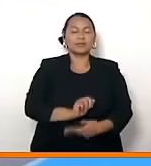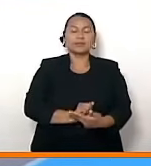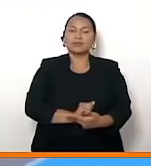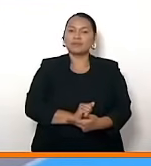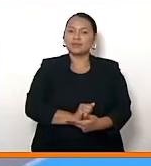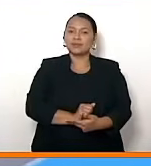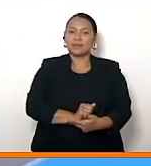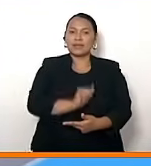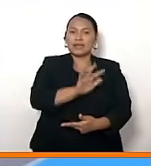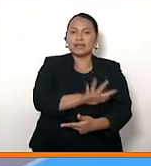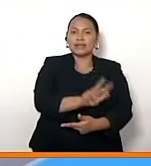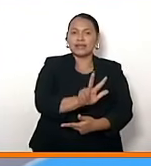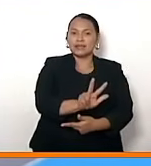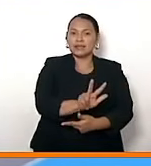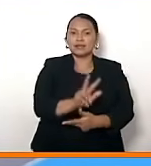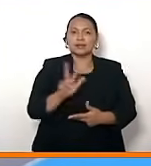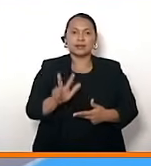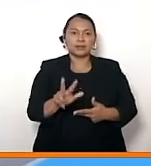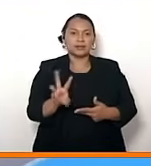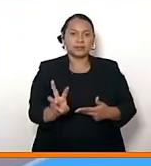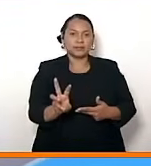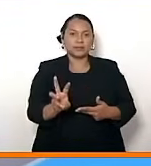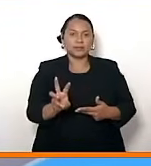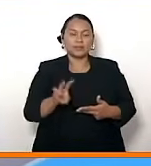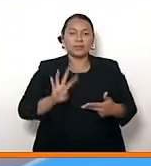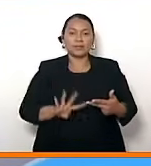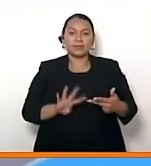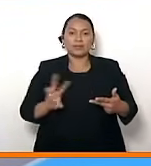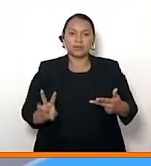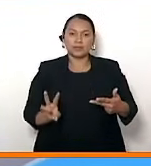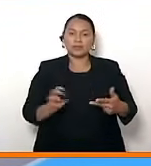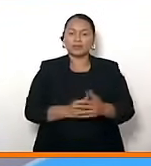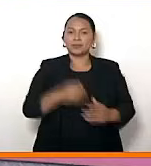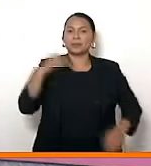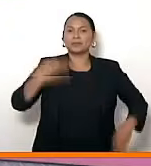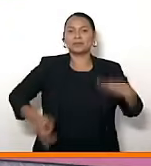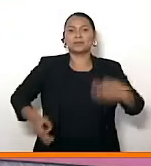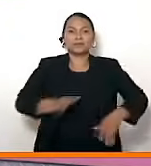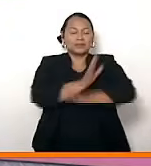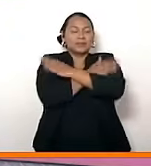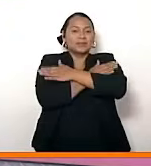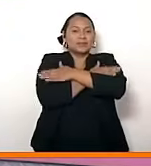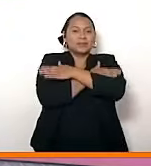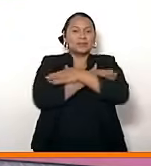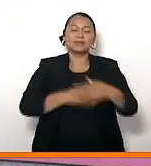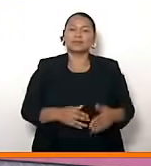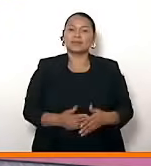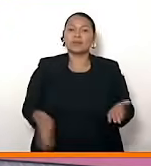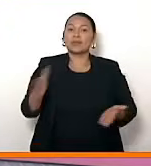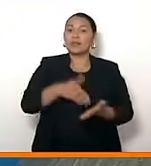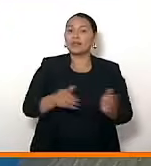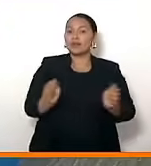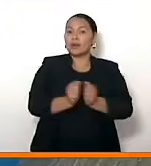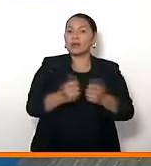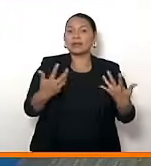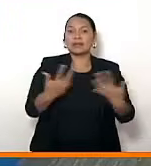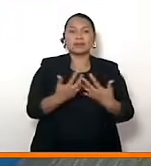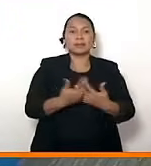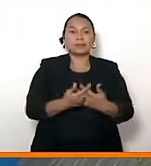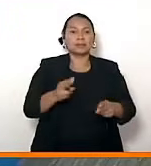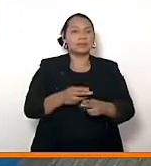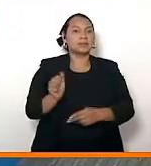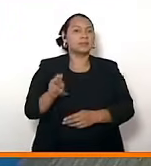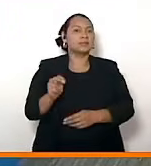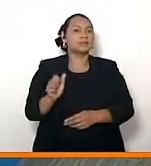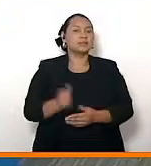son 53, 36 y 46. Muchas felicidades. Regresamos con Ana, quien está lista para darte